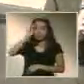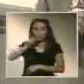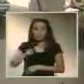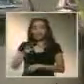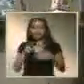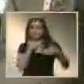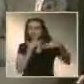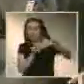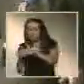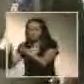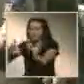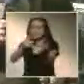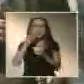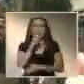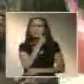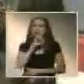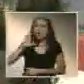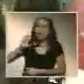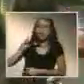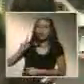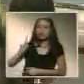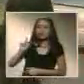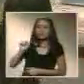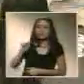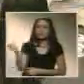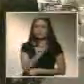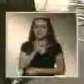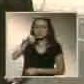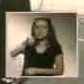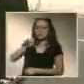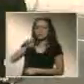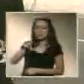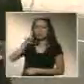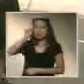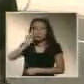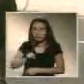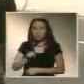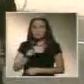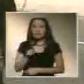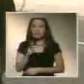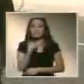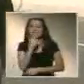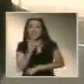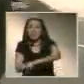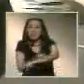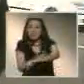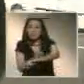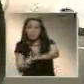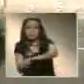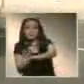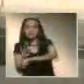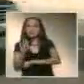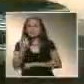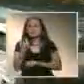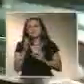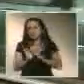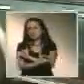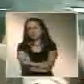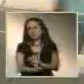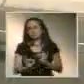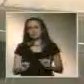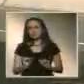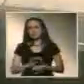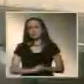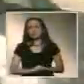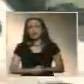la vía para poder llegar hasta este punto. Estaban colapsadas varias, también incluso entendemos lo que es la Mercedes y Bellomonte. Parte de la información, Carlos, luego